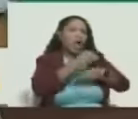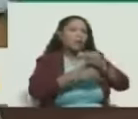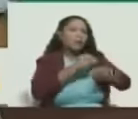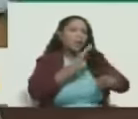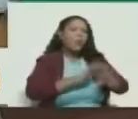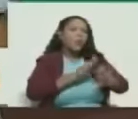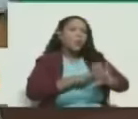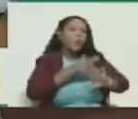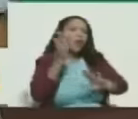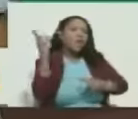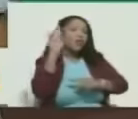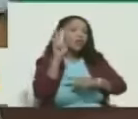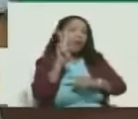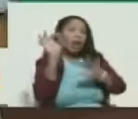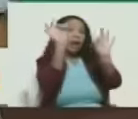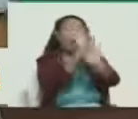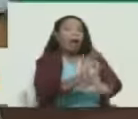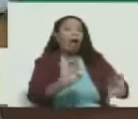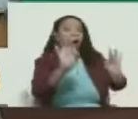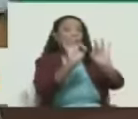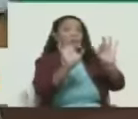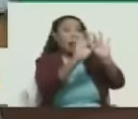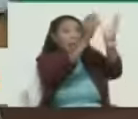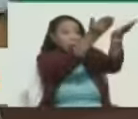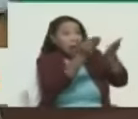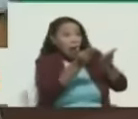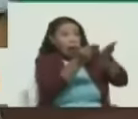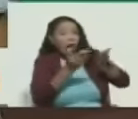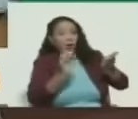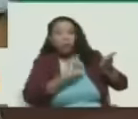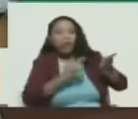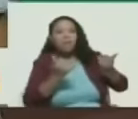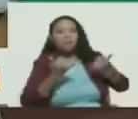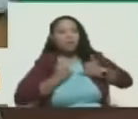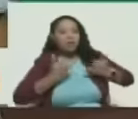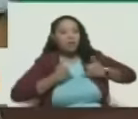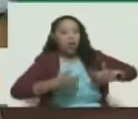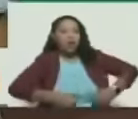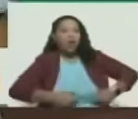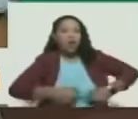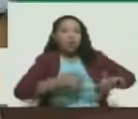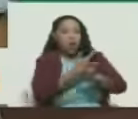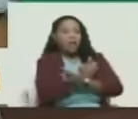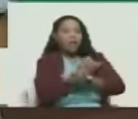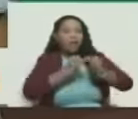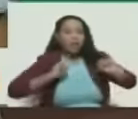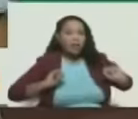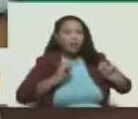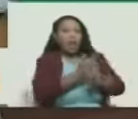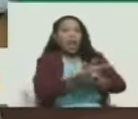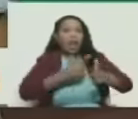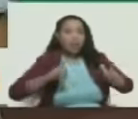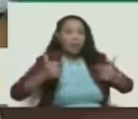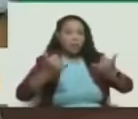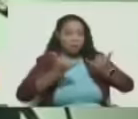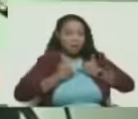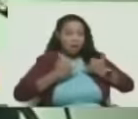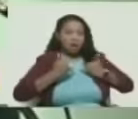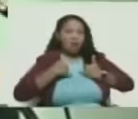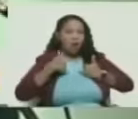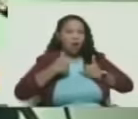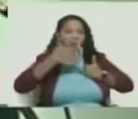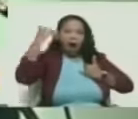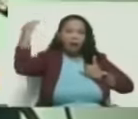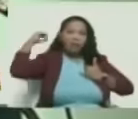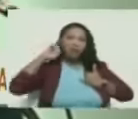Venezuela nadie nunca le ha regalado nada. Nuestra independencia, nuestra libertad, la peleamos en